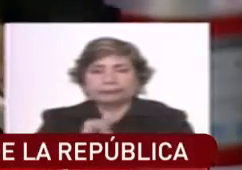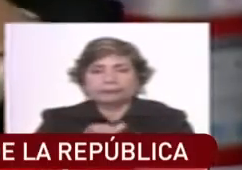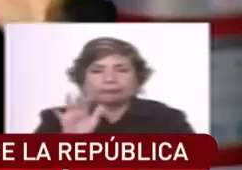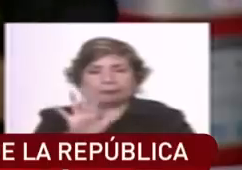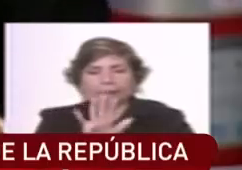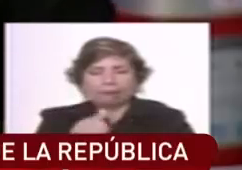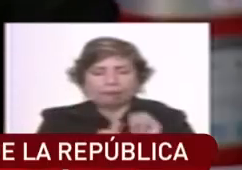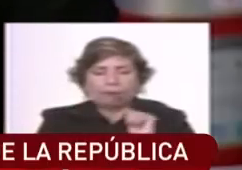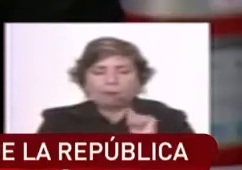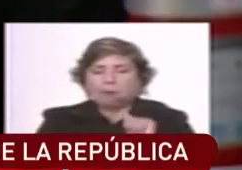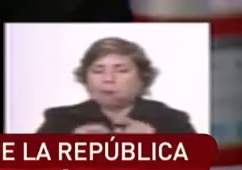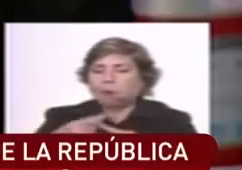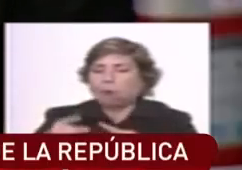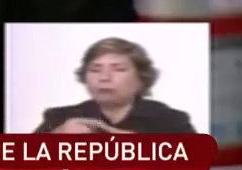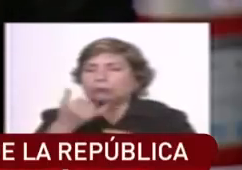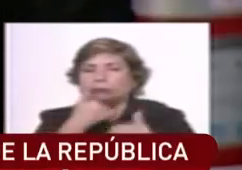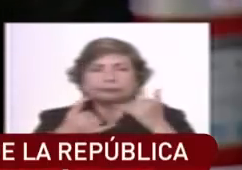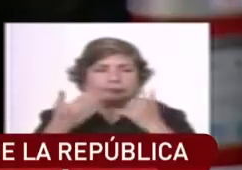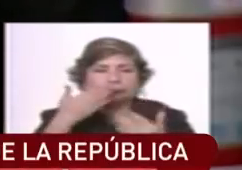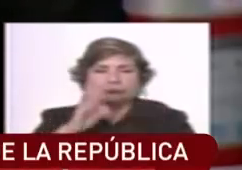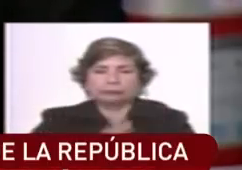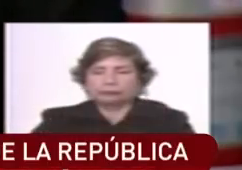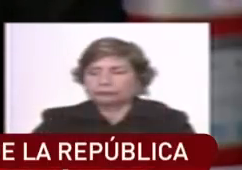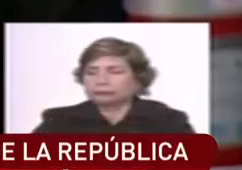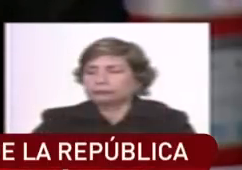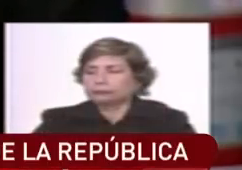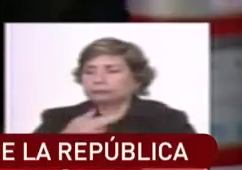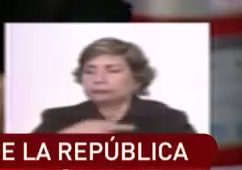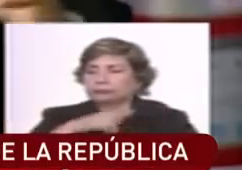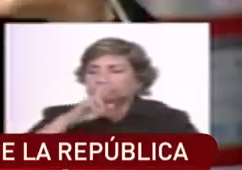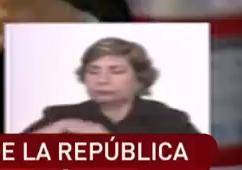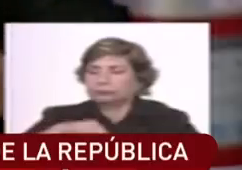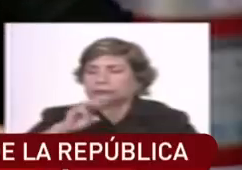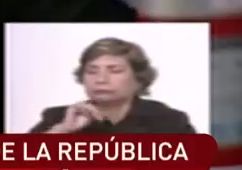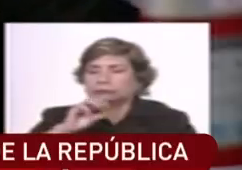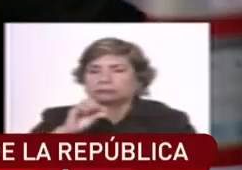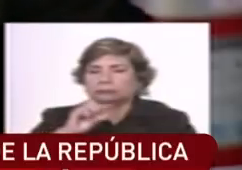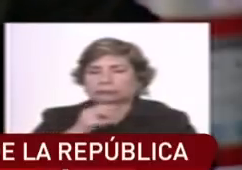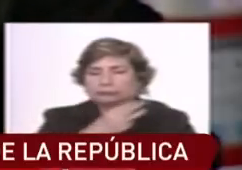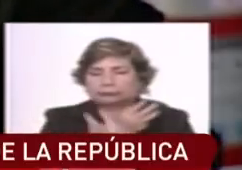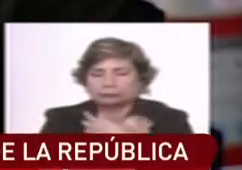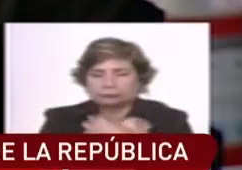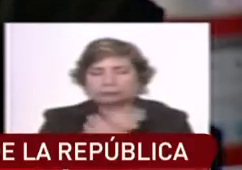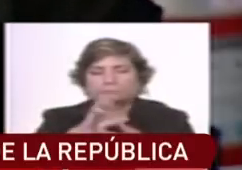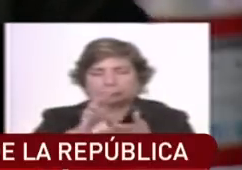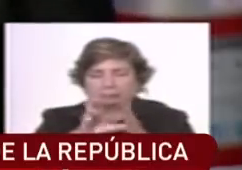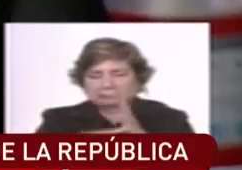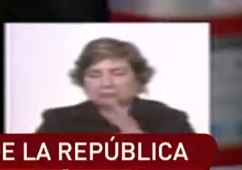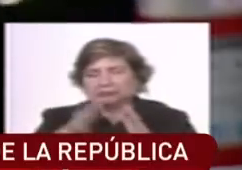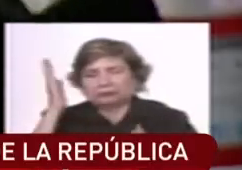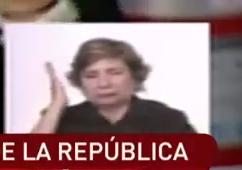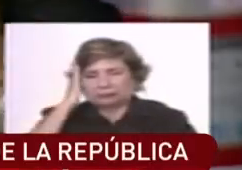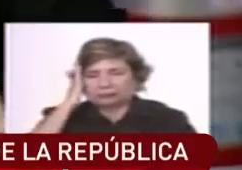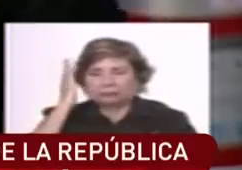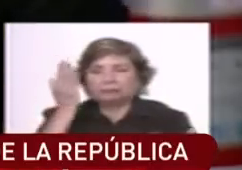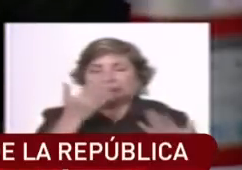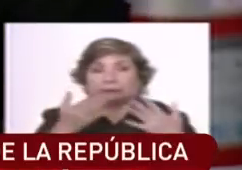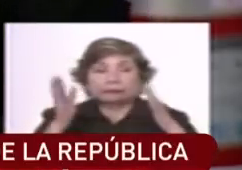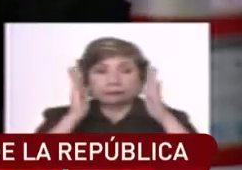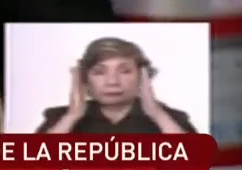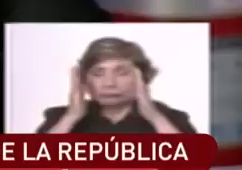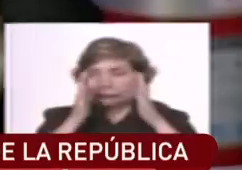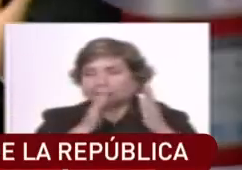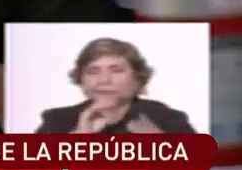hermano, entre otras irregularidades cuando había sido presidenta regional de Moquegua y todo lo que ya sabemos después. Entonces se llevó la